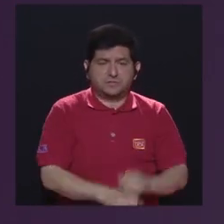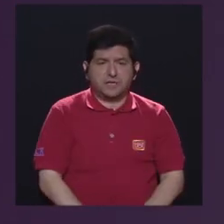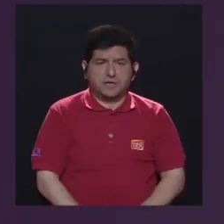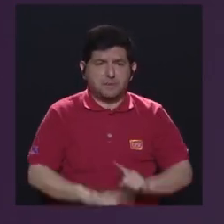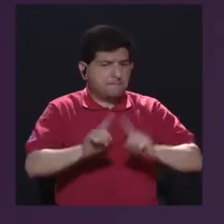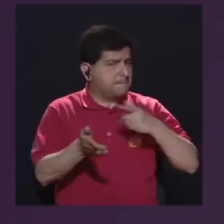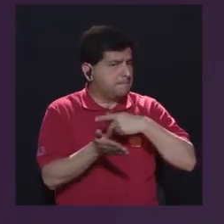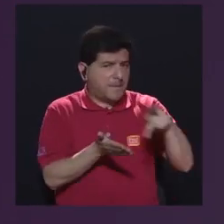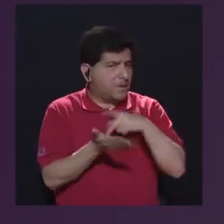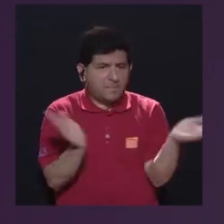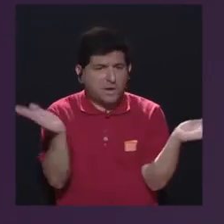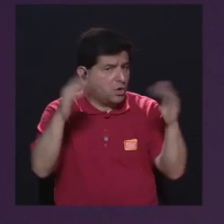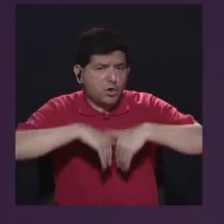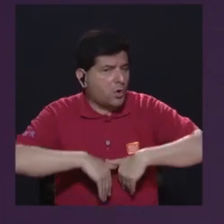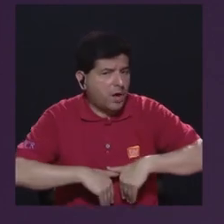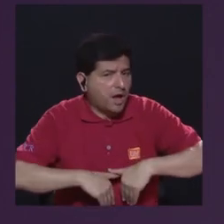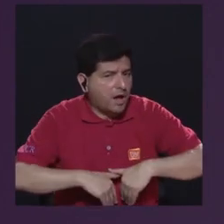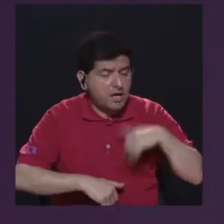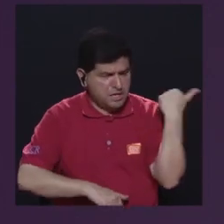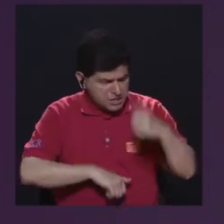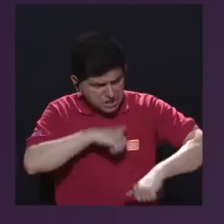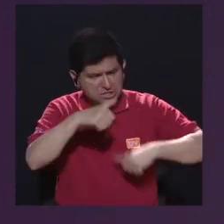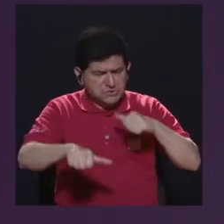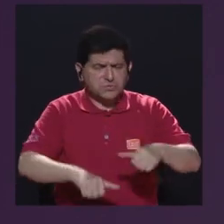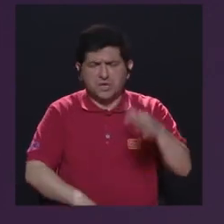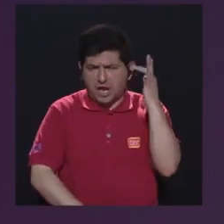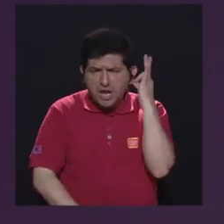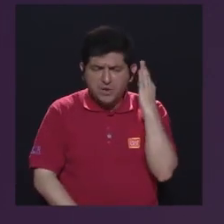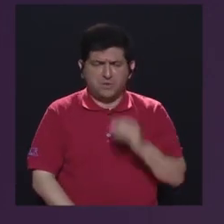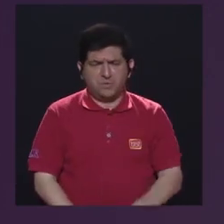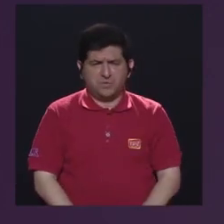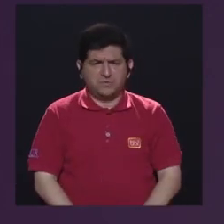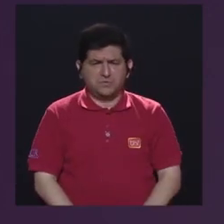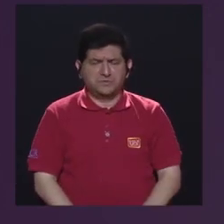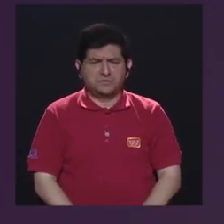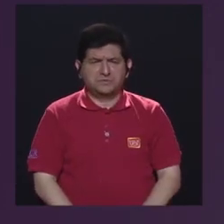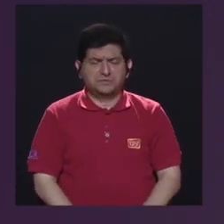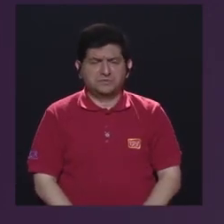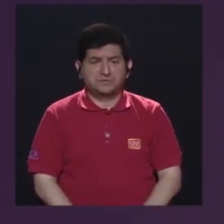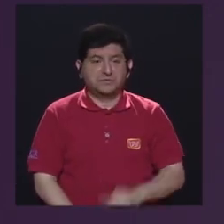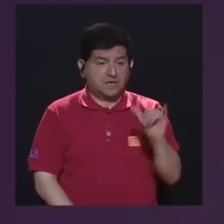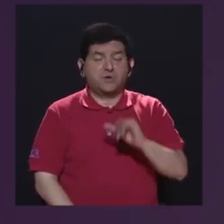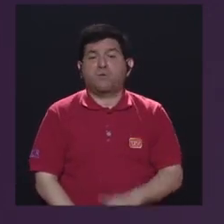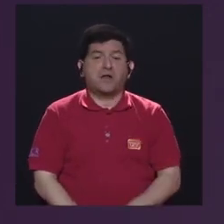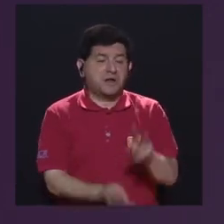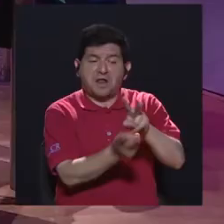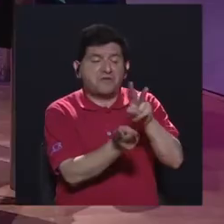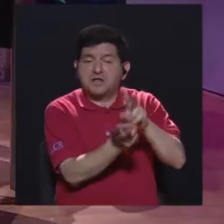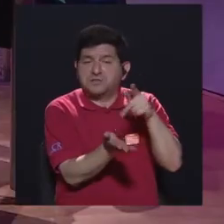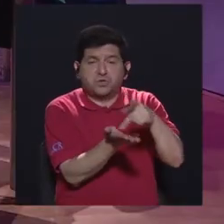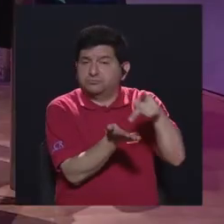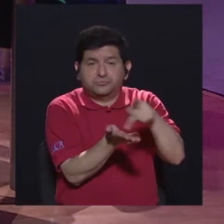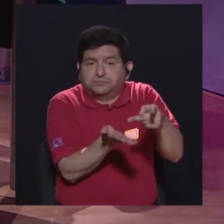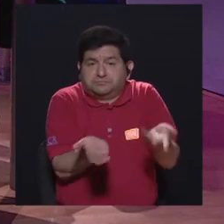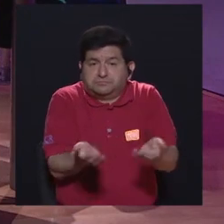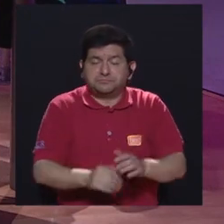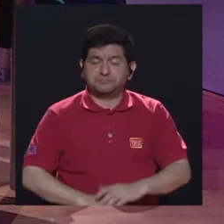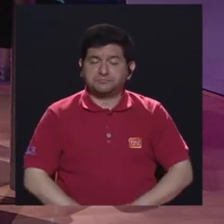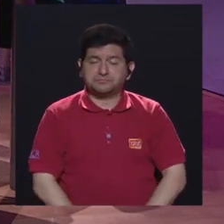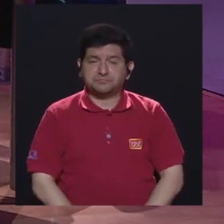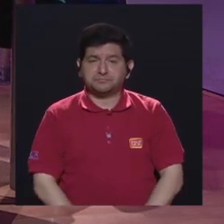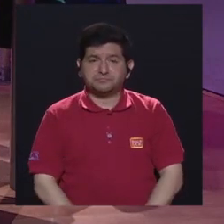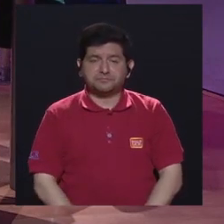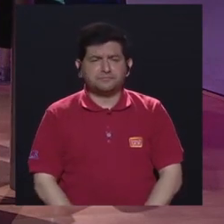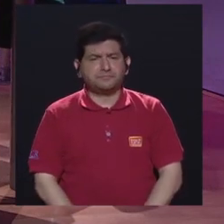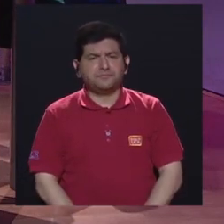una remuneración de fondo, ¿verdad? Que es toda una lucha feminista de la trabajadoras sexuales no pagadas. Exacto. Y